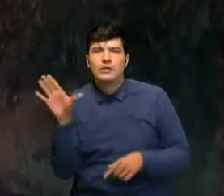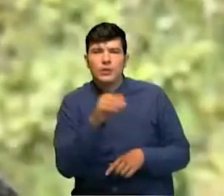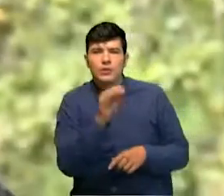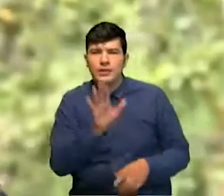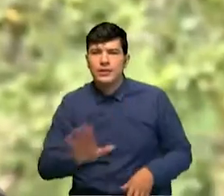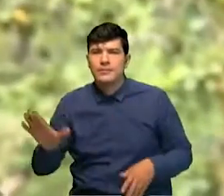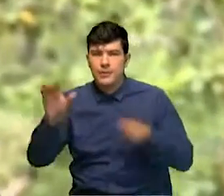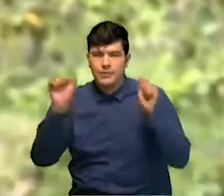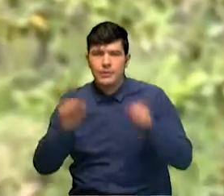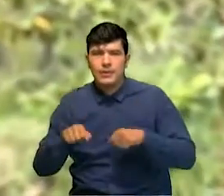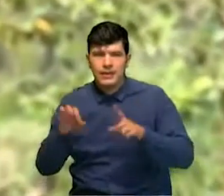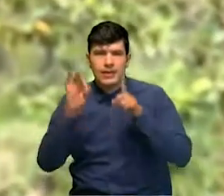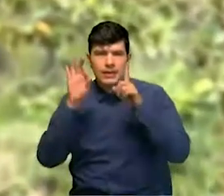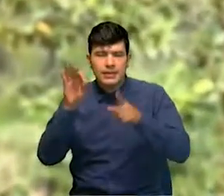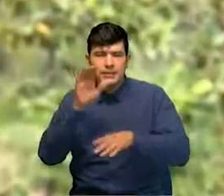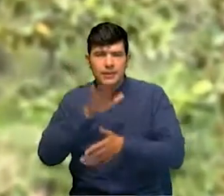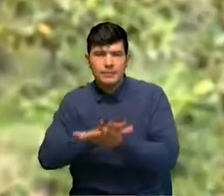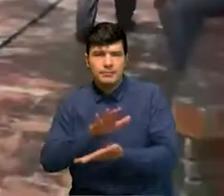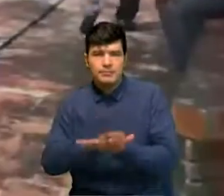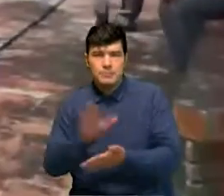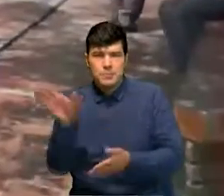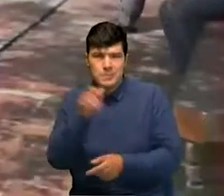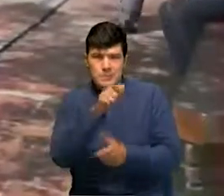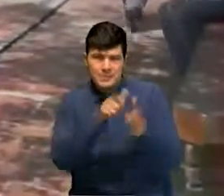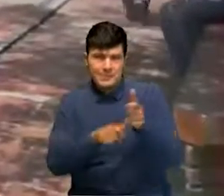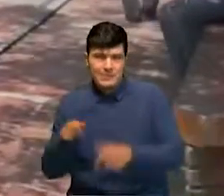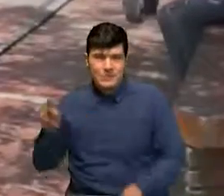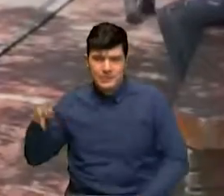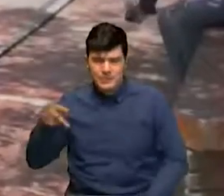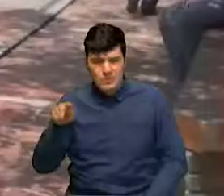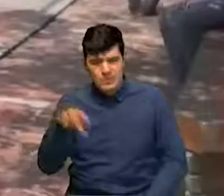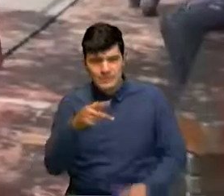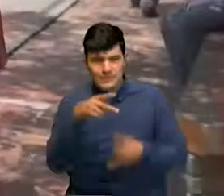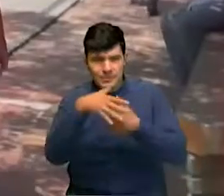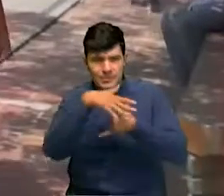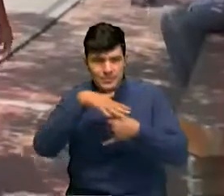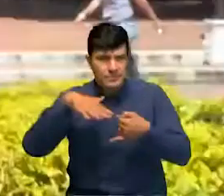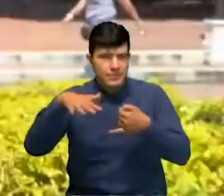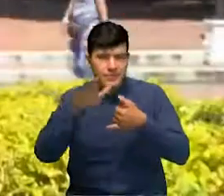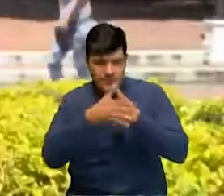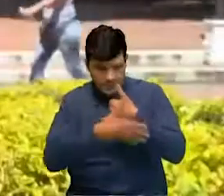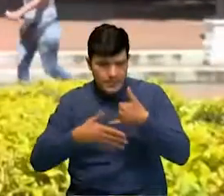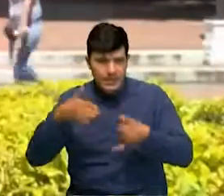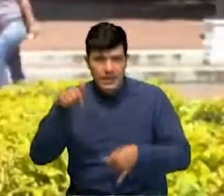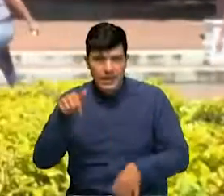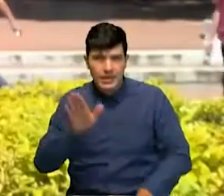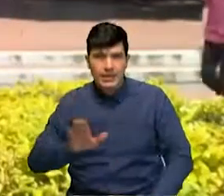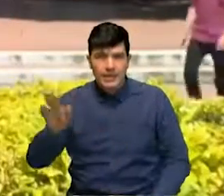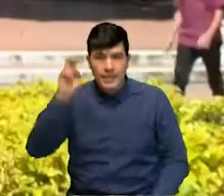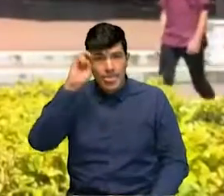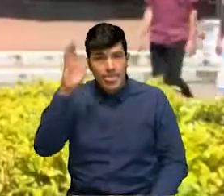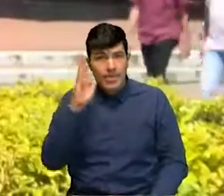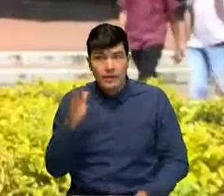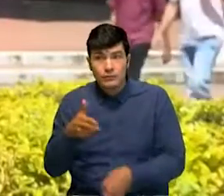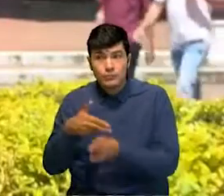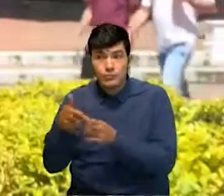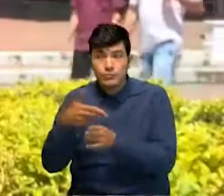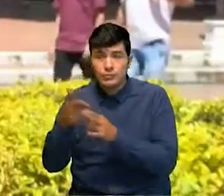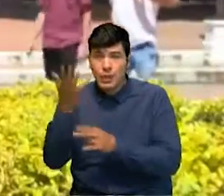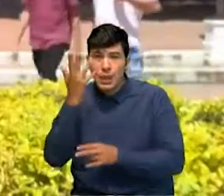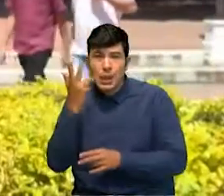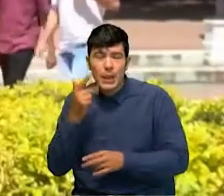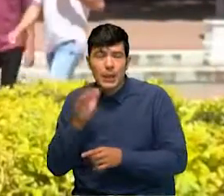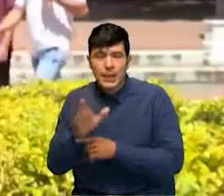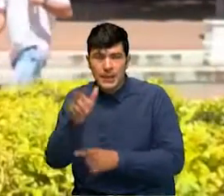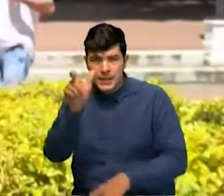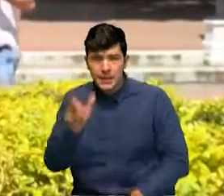garantizar la tranquilidad a los viajeros que realizan sus recorridos por la región se espera que en los últimos días el presidente de la